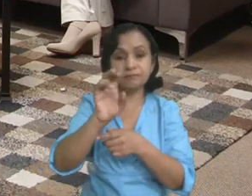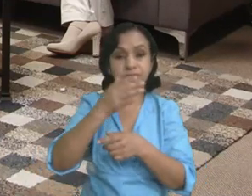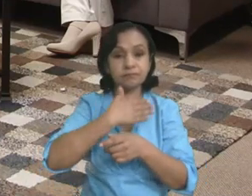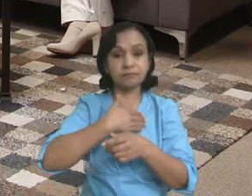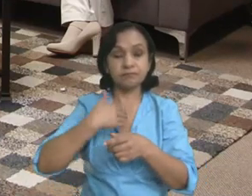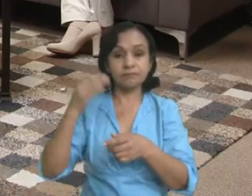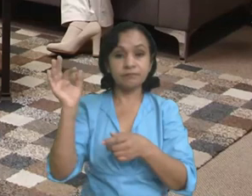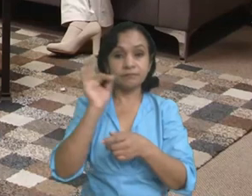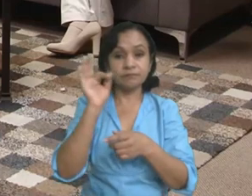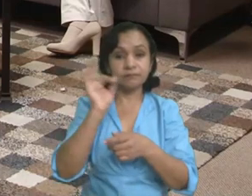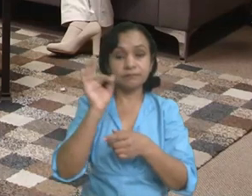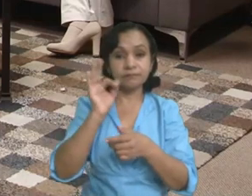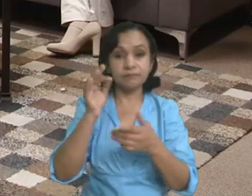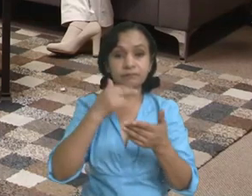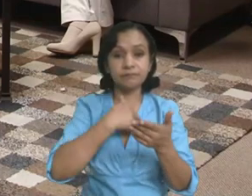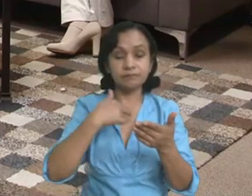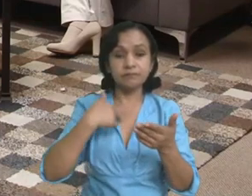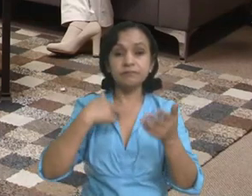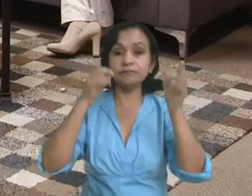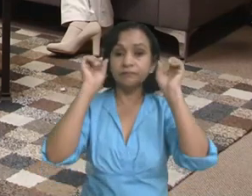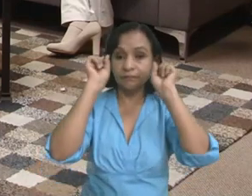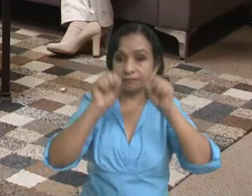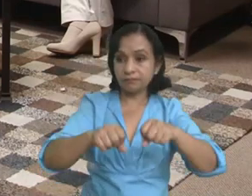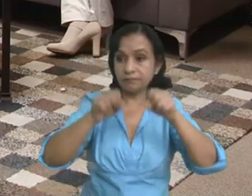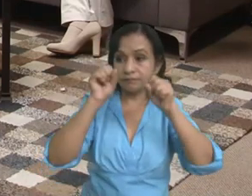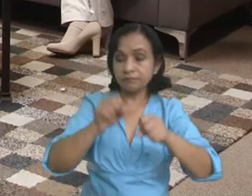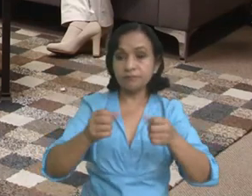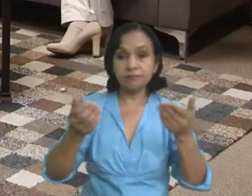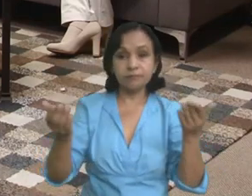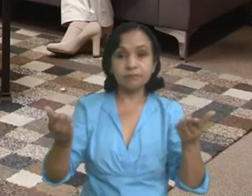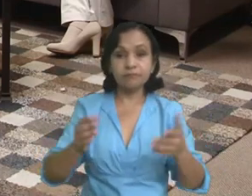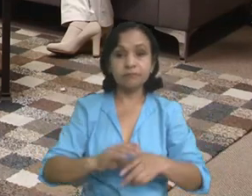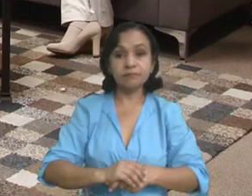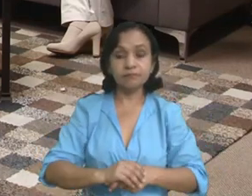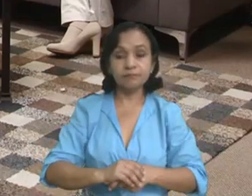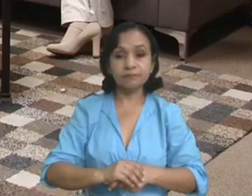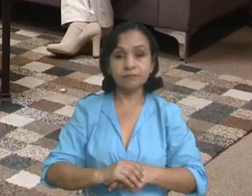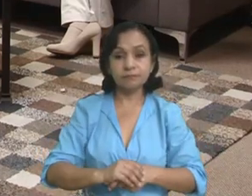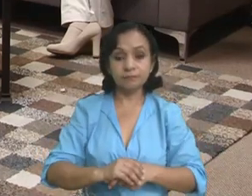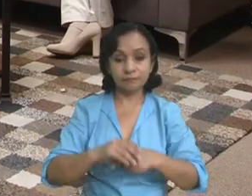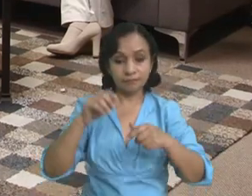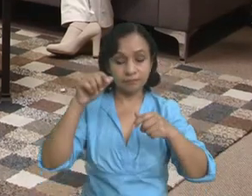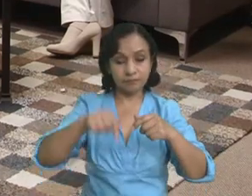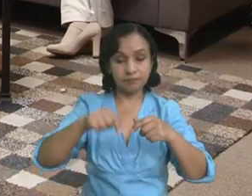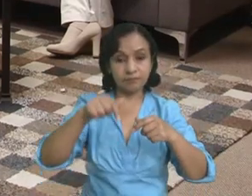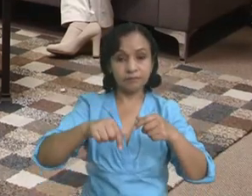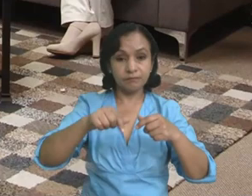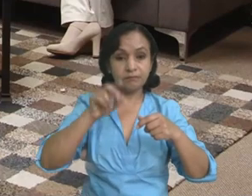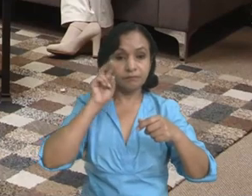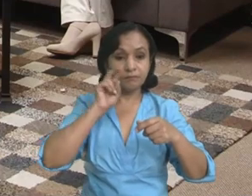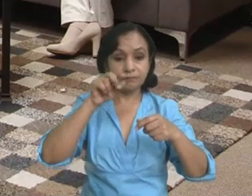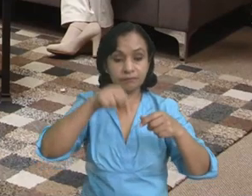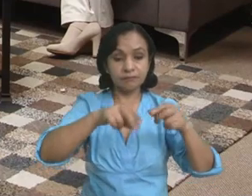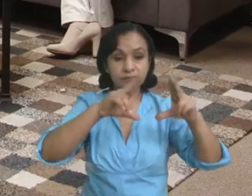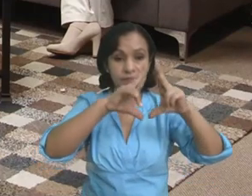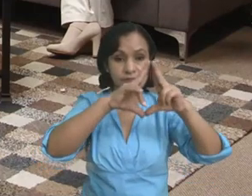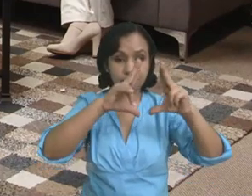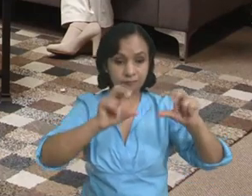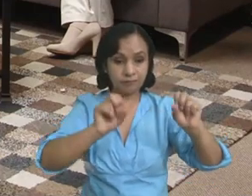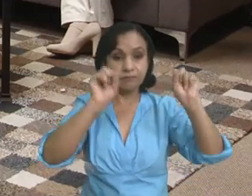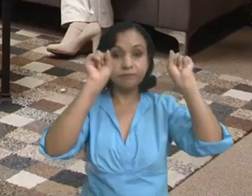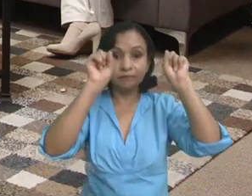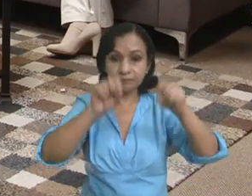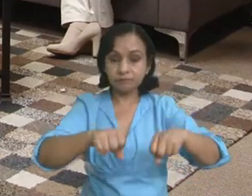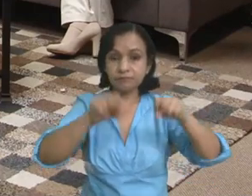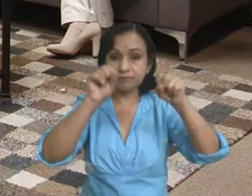condiciones para poder enfrentarlo. En la planta de Mechnikov lo que hemos visto es que podrían